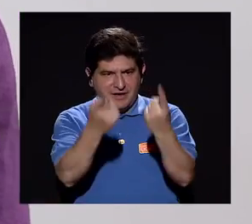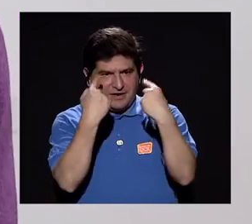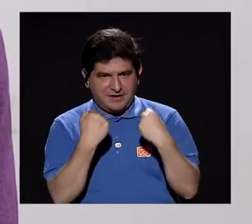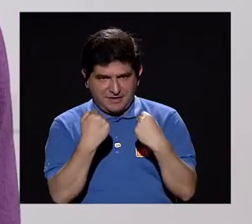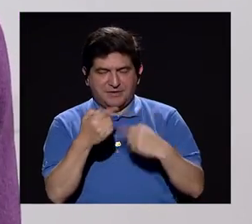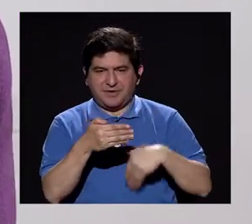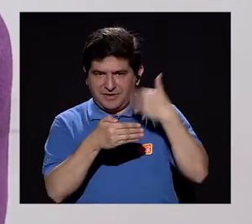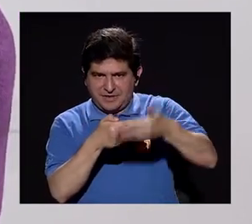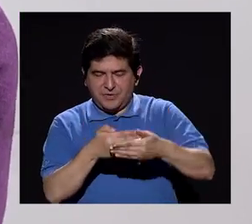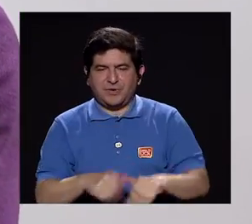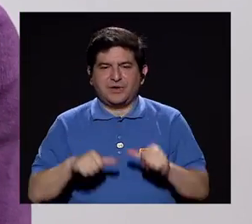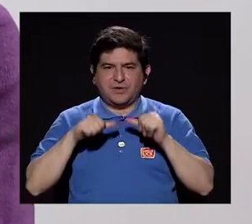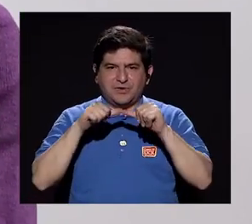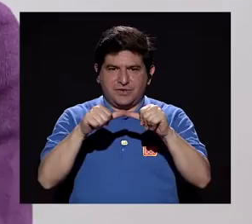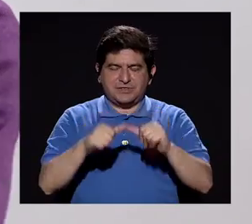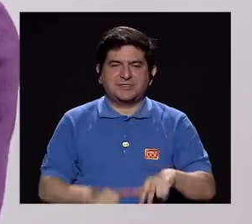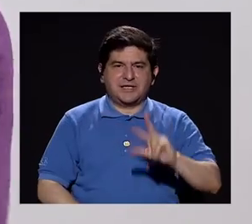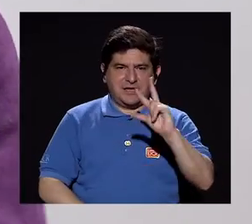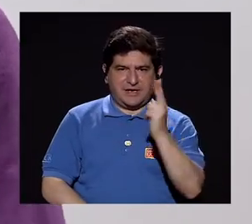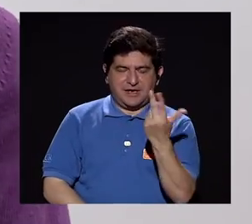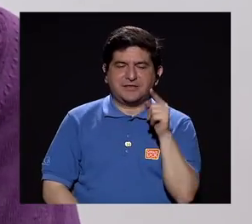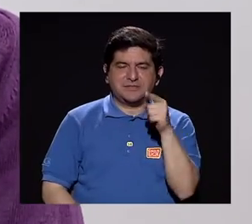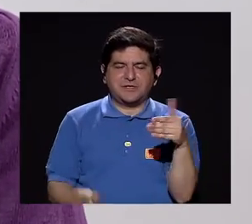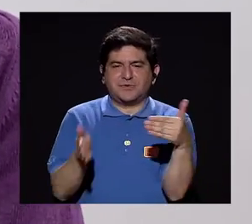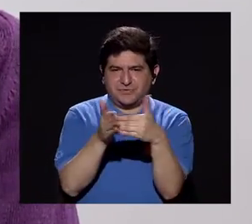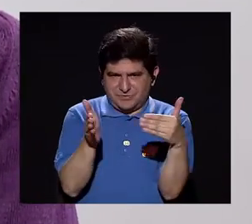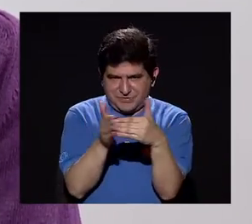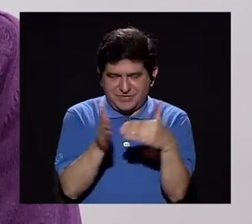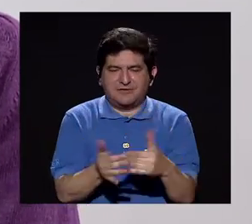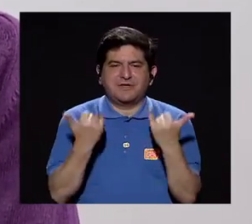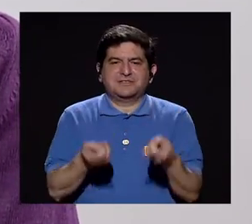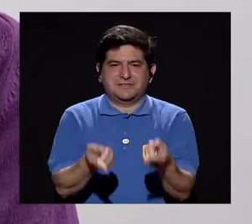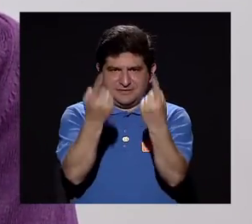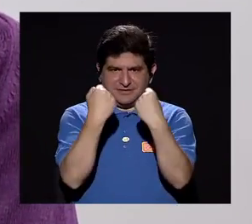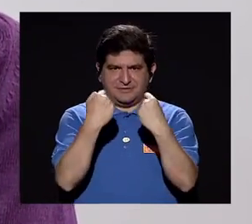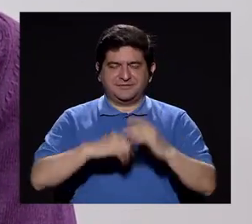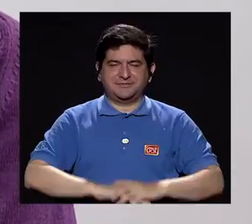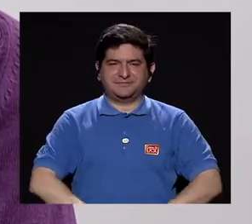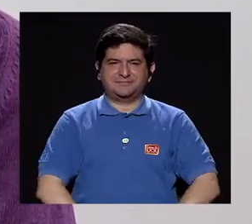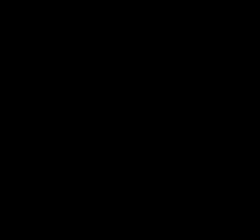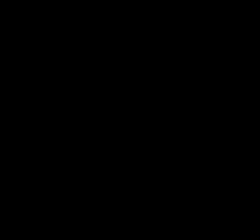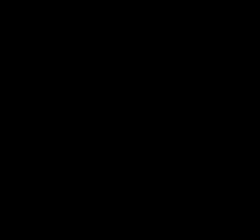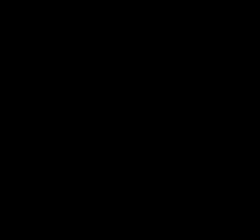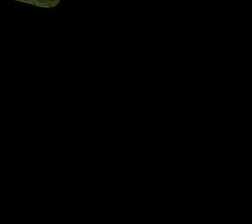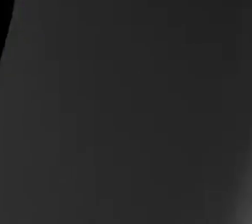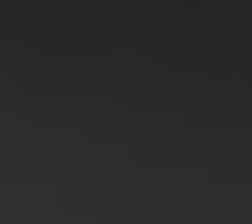una en el siguiente segmento y regresamos en el tercero con usted de nuevo ya regresamos